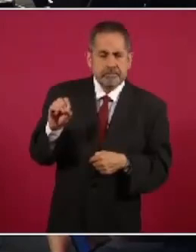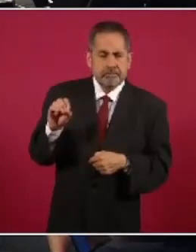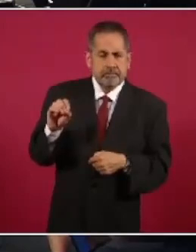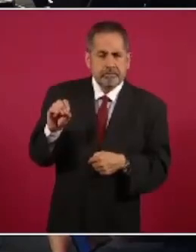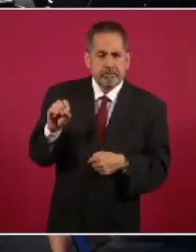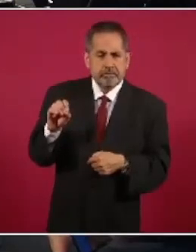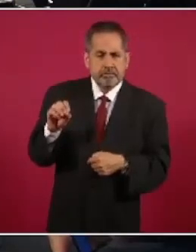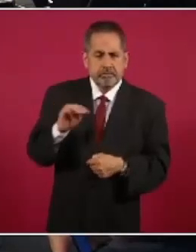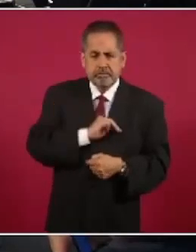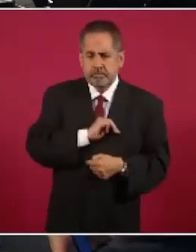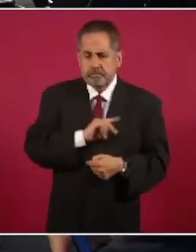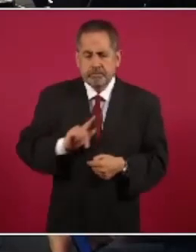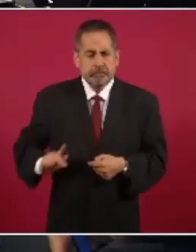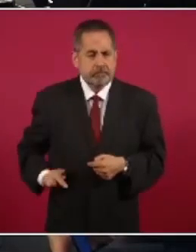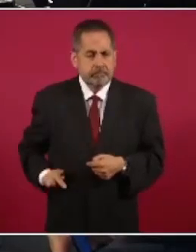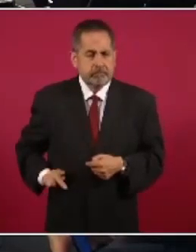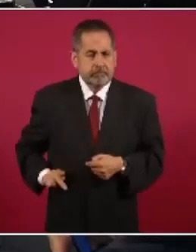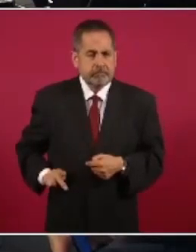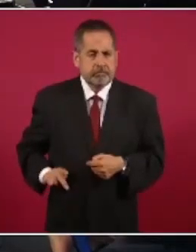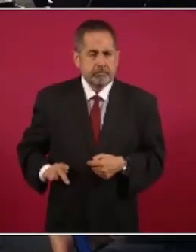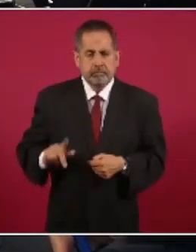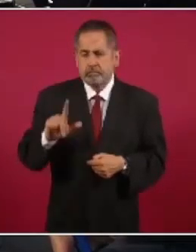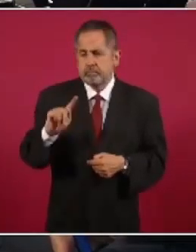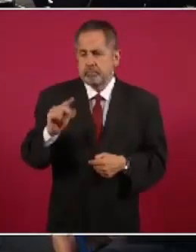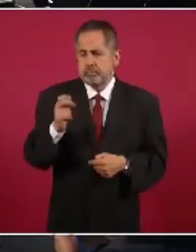Martin Luther King,